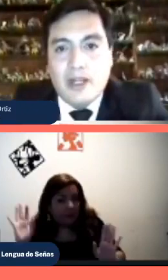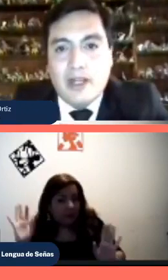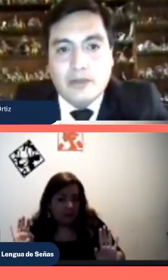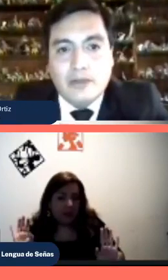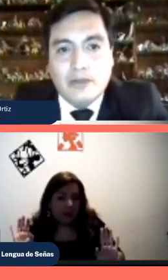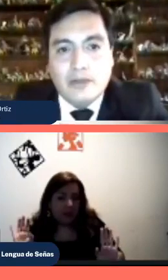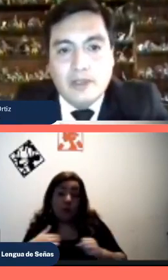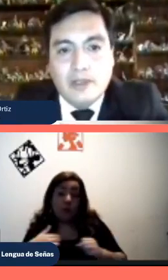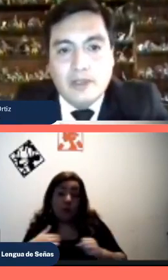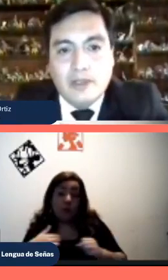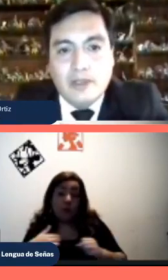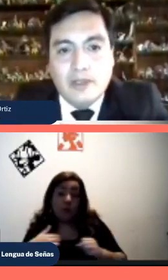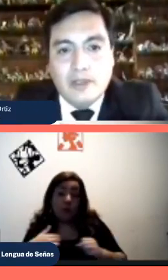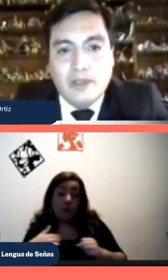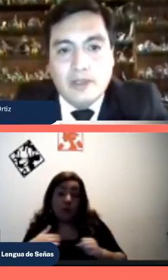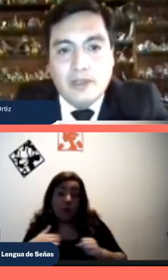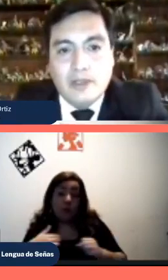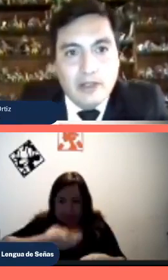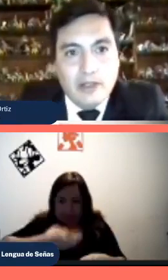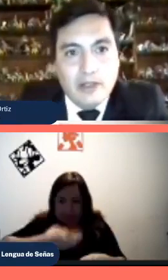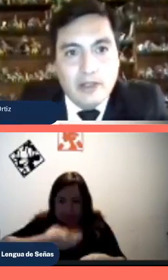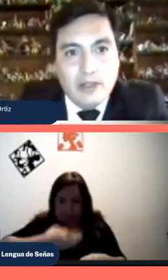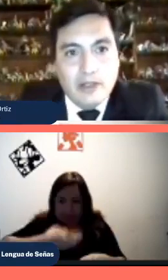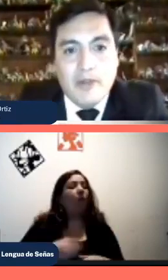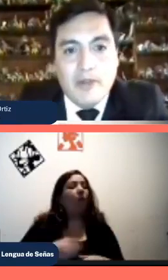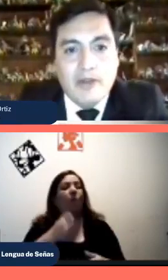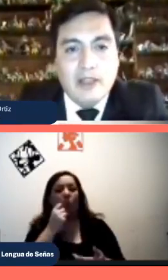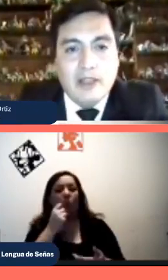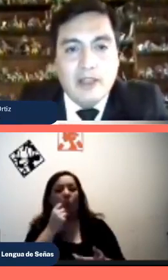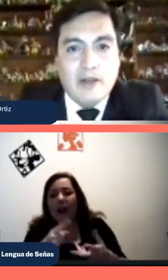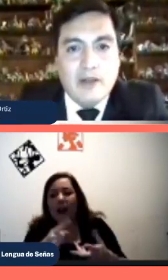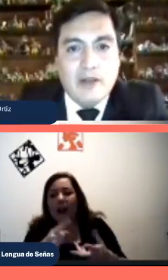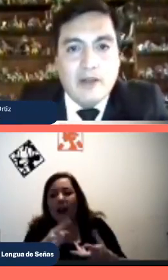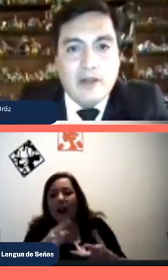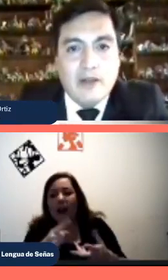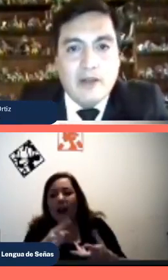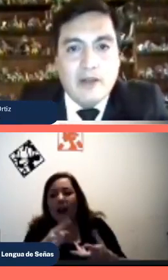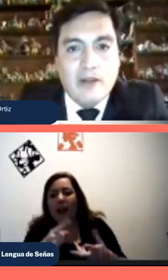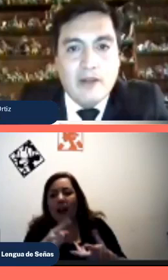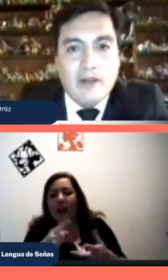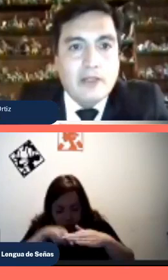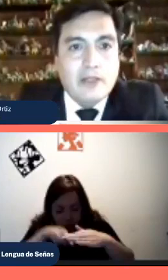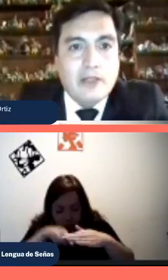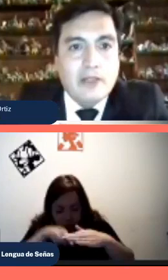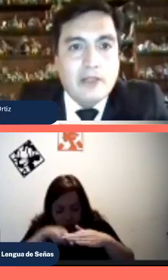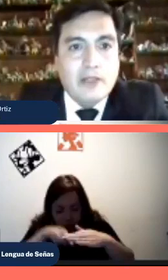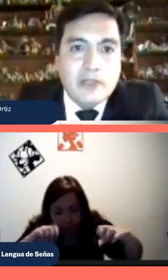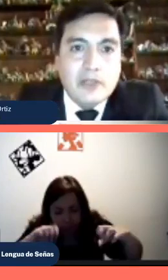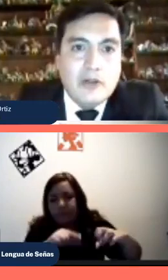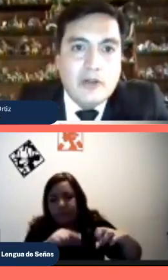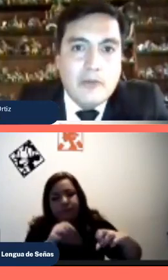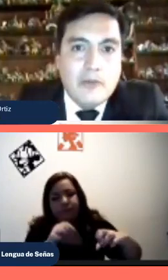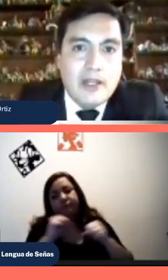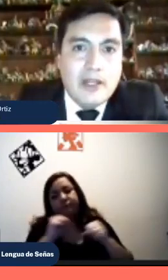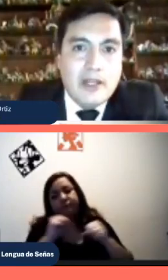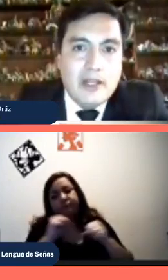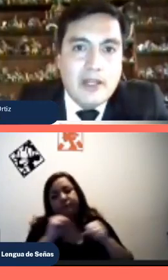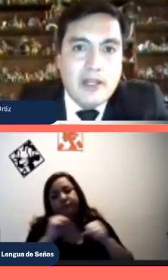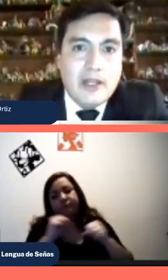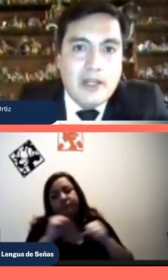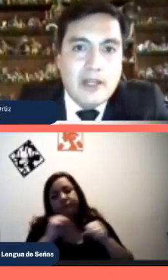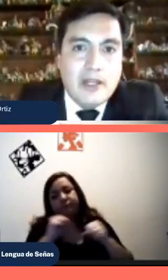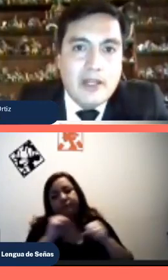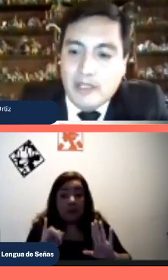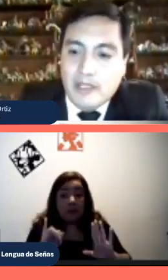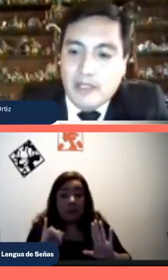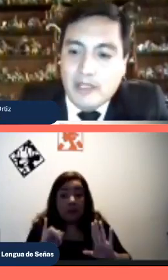no existen restos del animal que estaba, del embrión que estaba en el huevo. Pero esto nos da luces de cómo era el